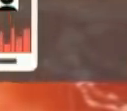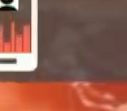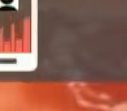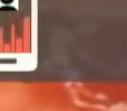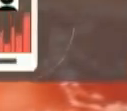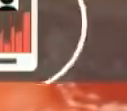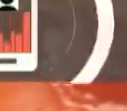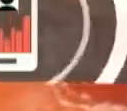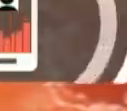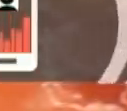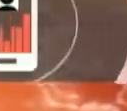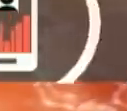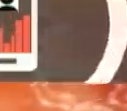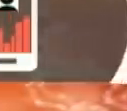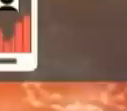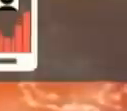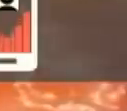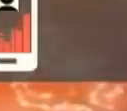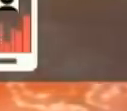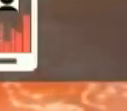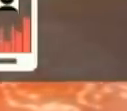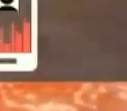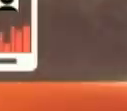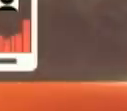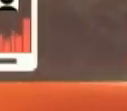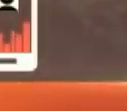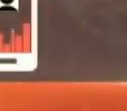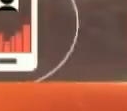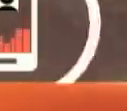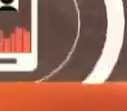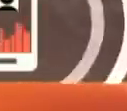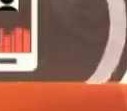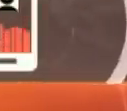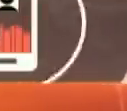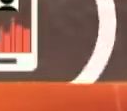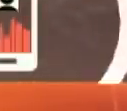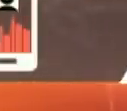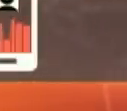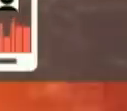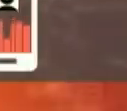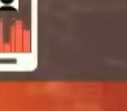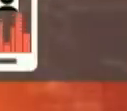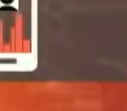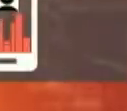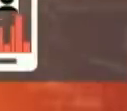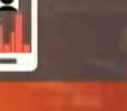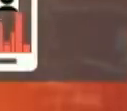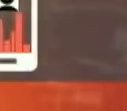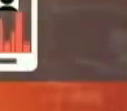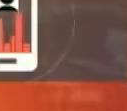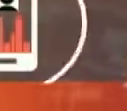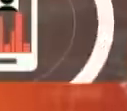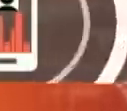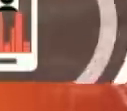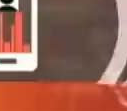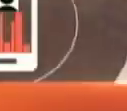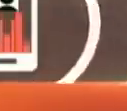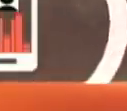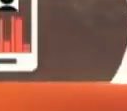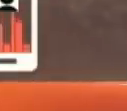pase. Ya pusimos lo primero, la mano, en la ocupación temporal y en la